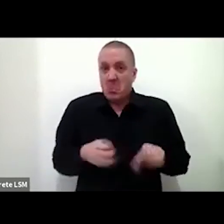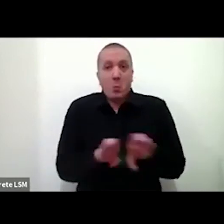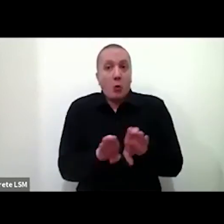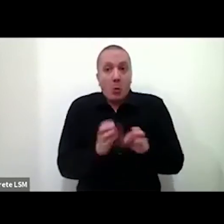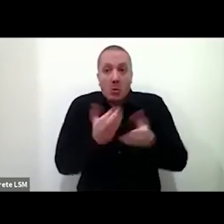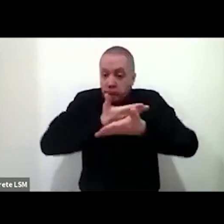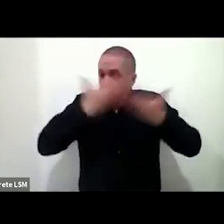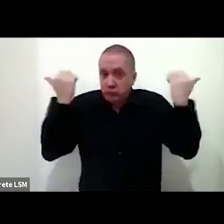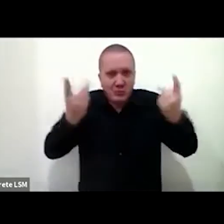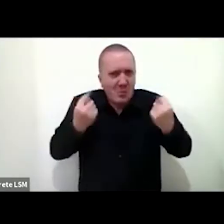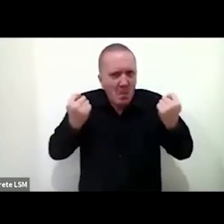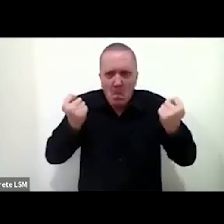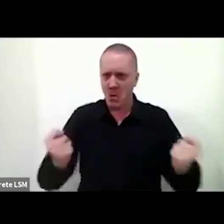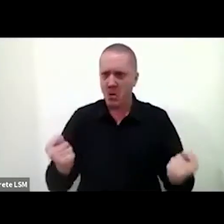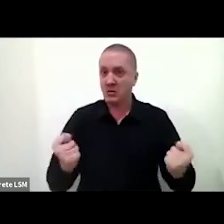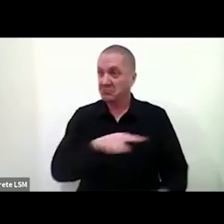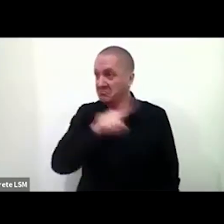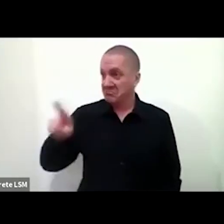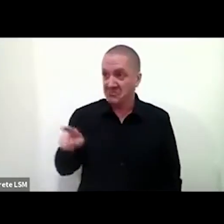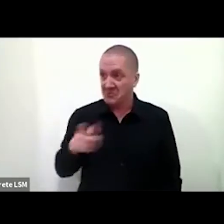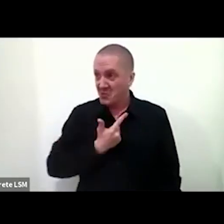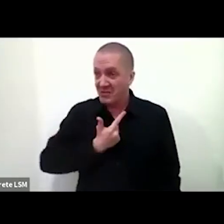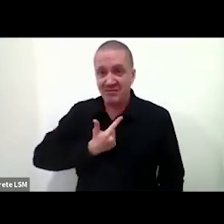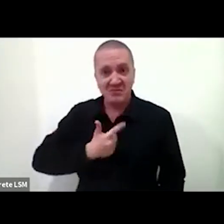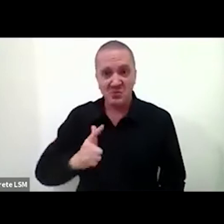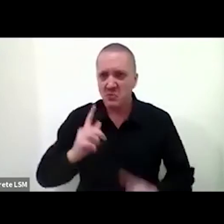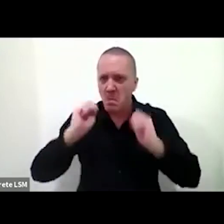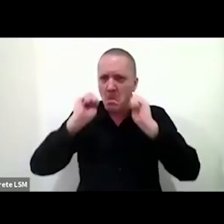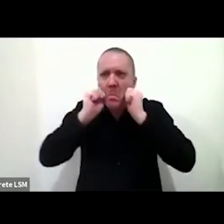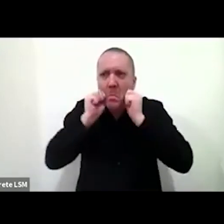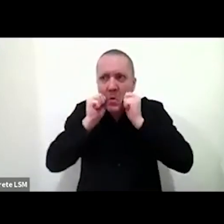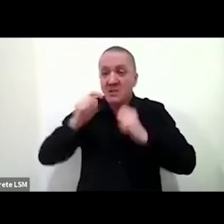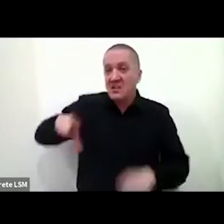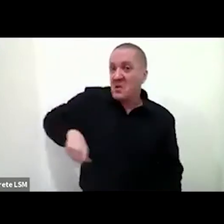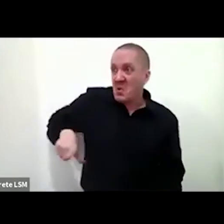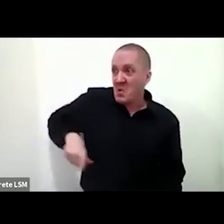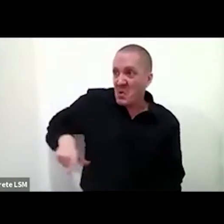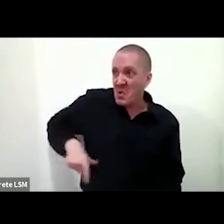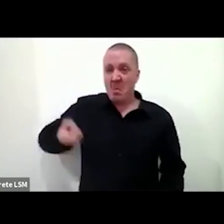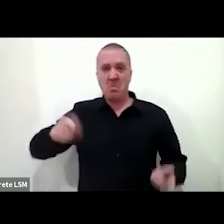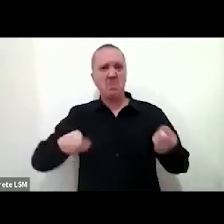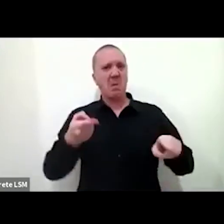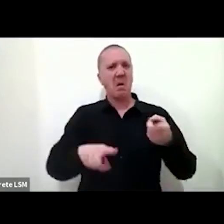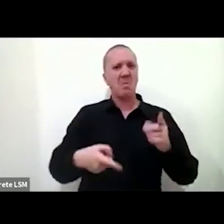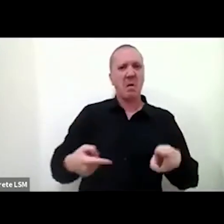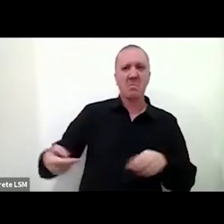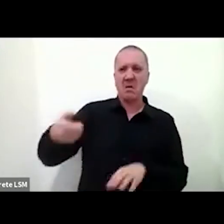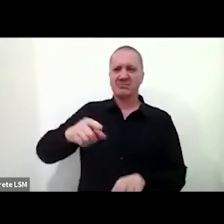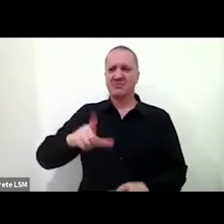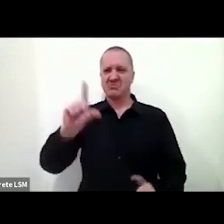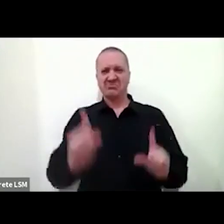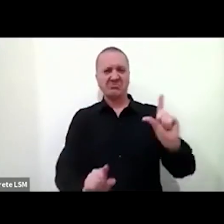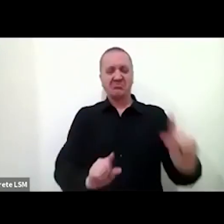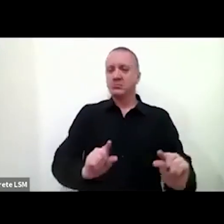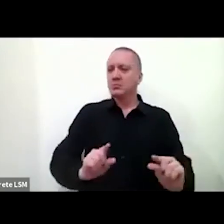a quien le pese, aunque el Estado insista en ningunearnos, en no darnos el lugar que